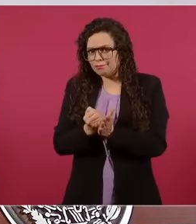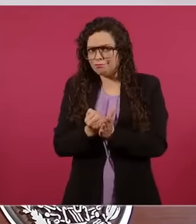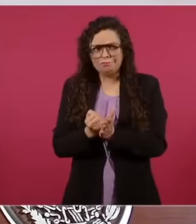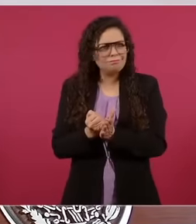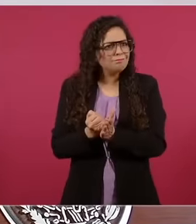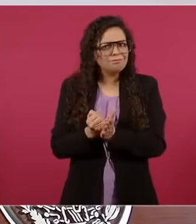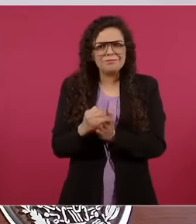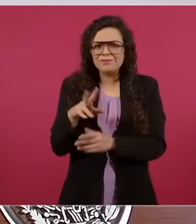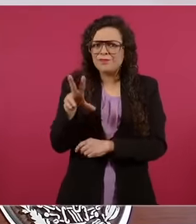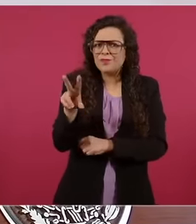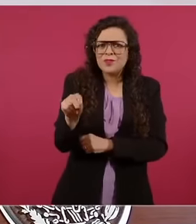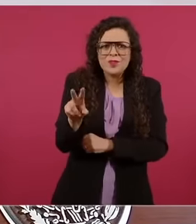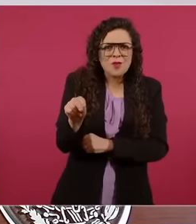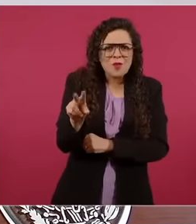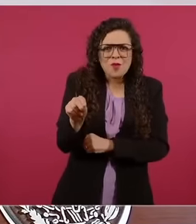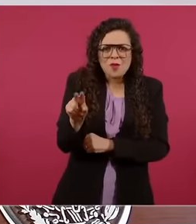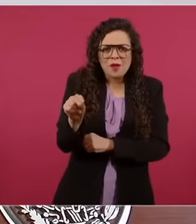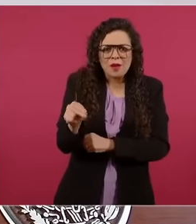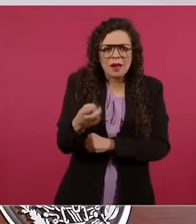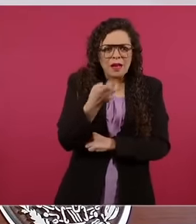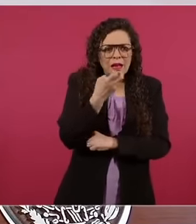intente una chicanada